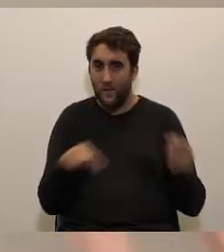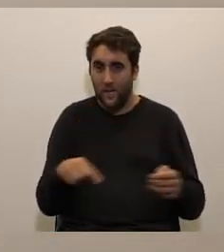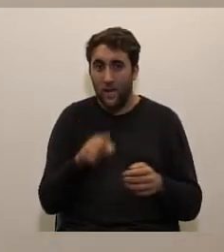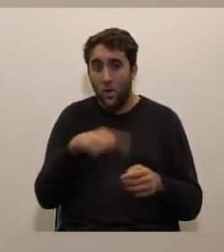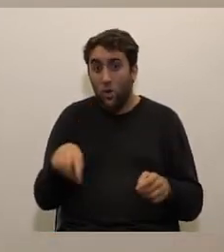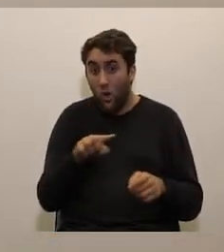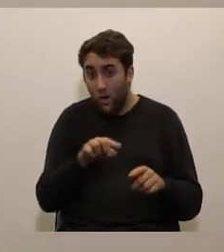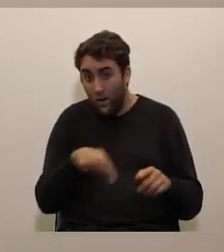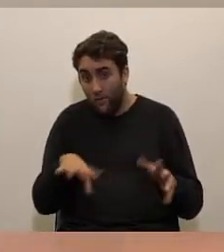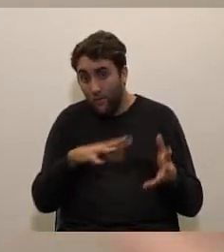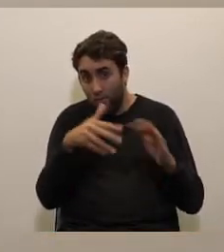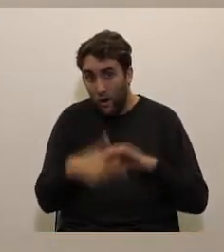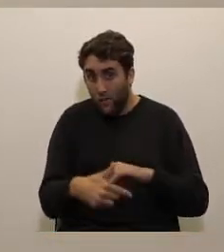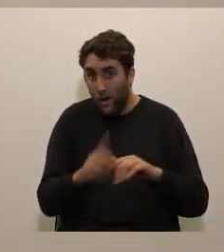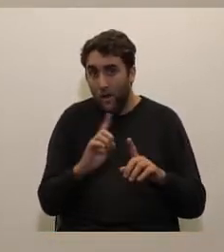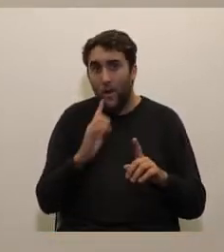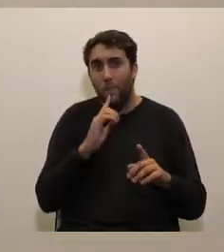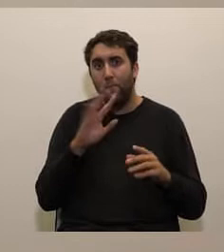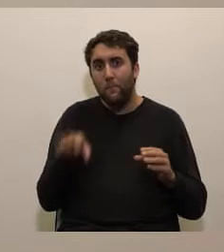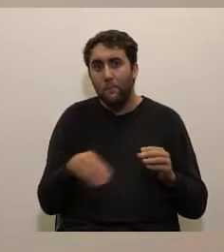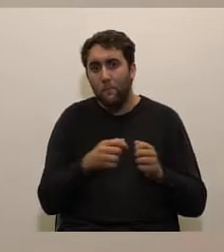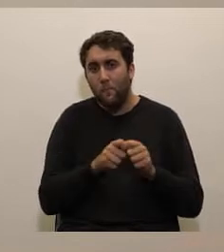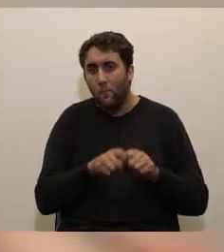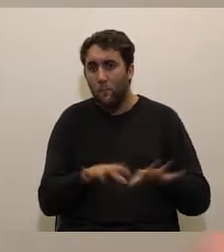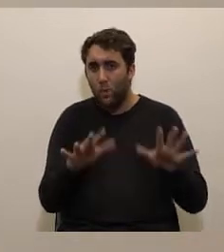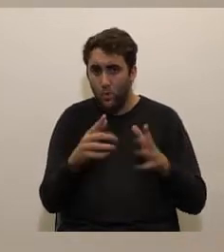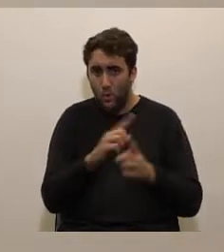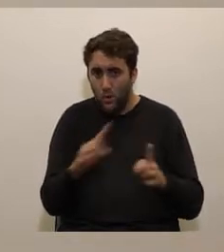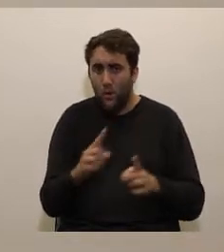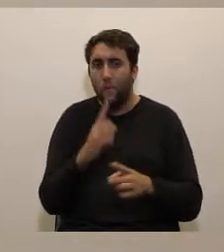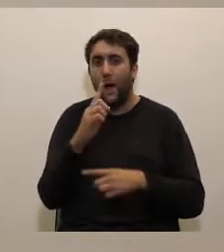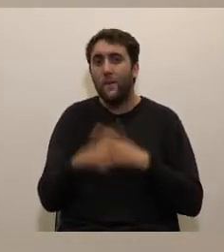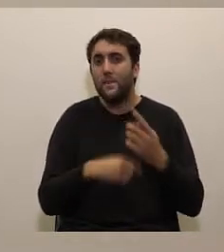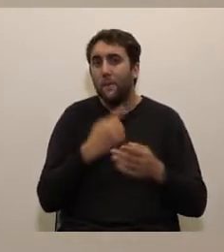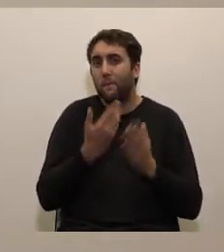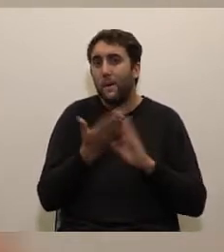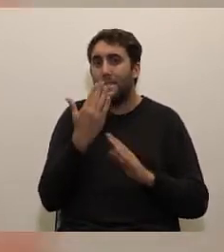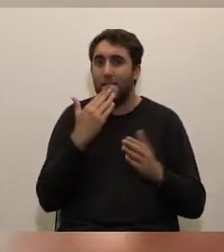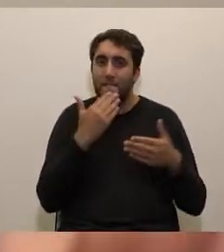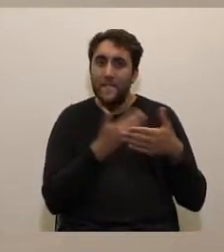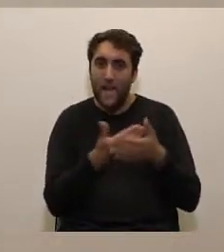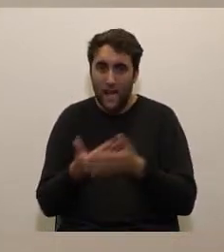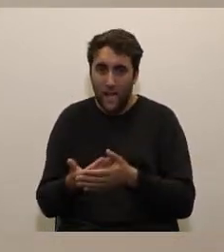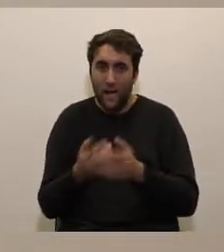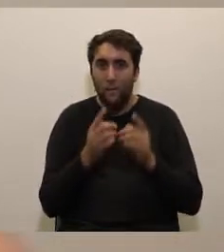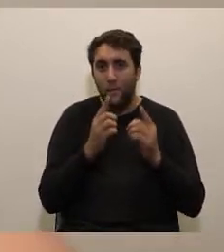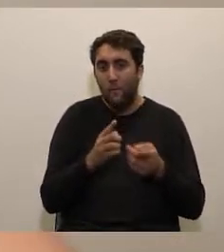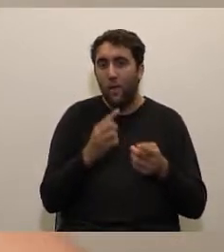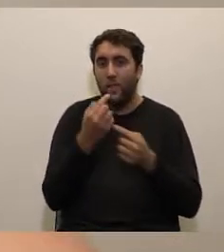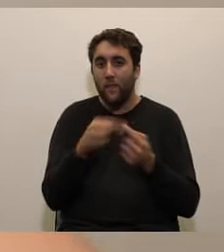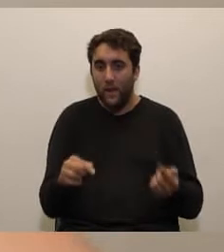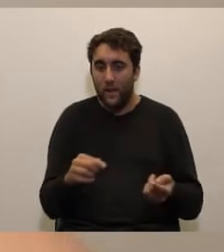combinación no es masiva a veces es muy mano a mano y en distintas partes,